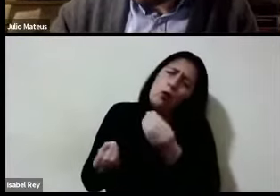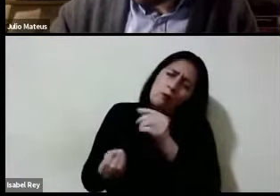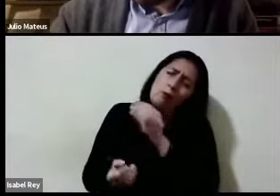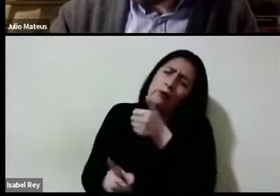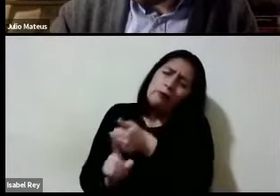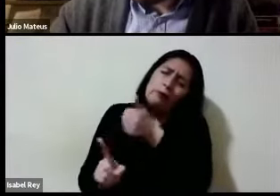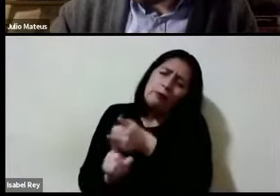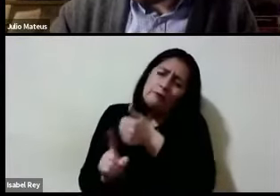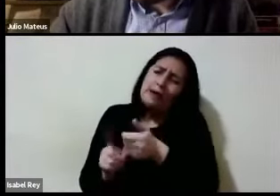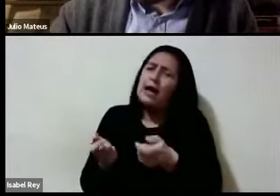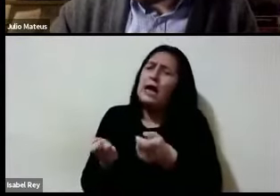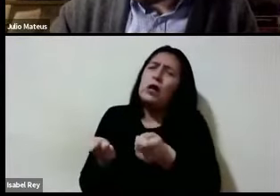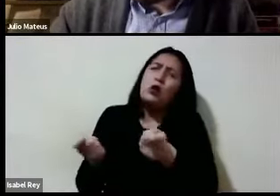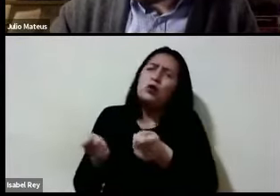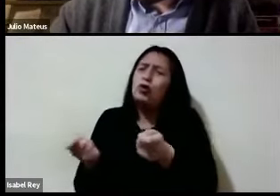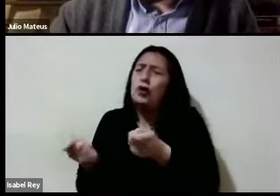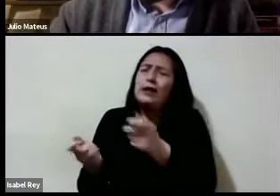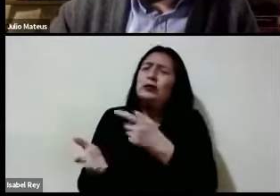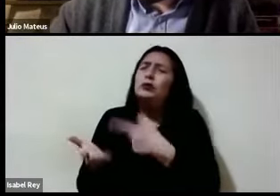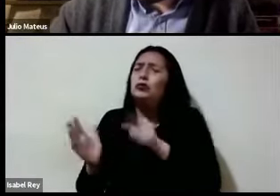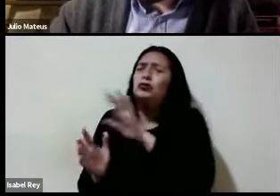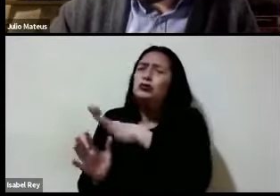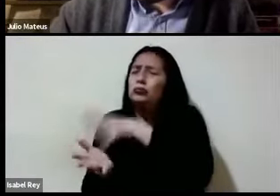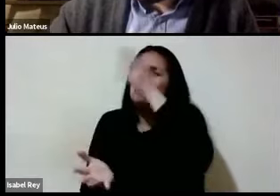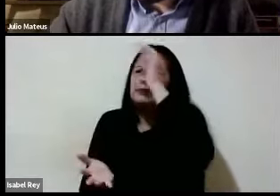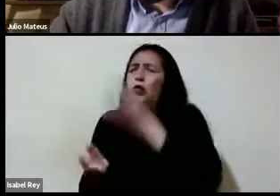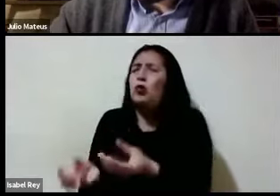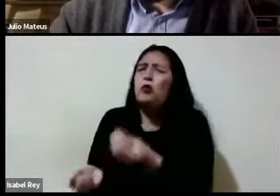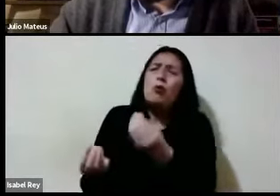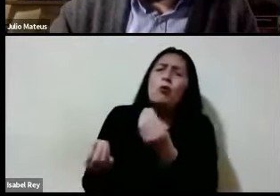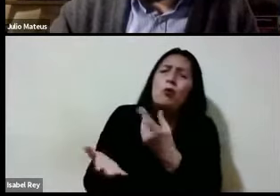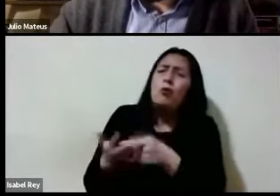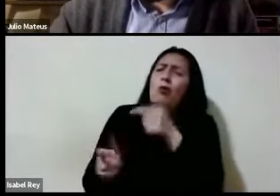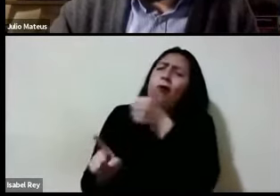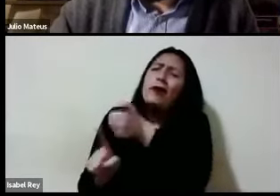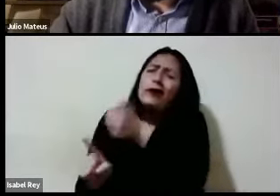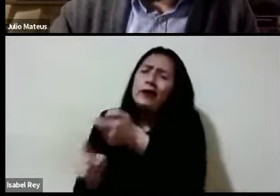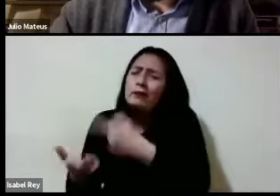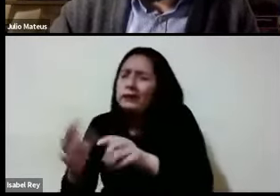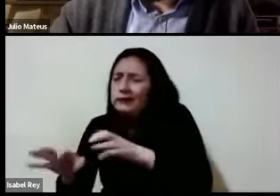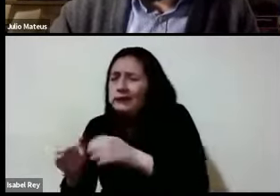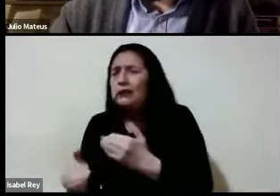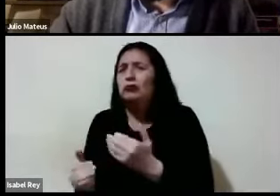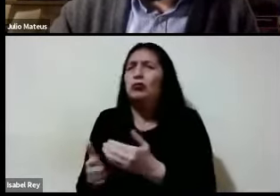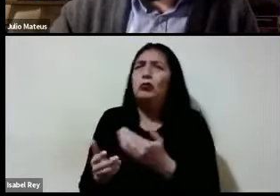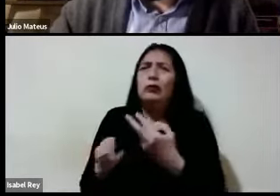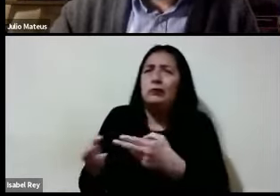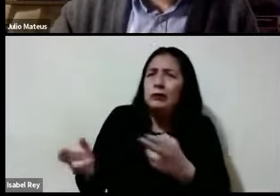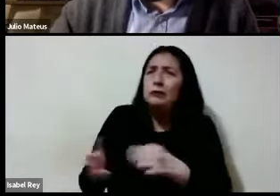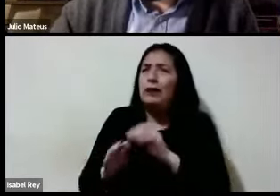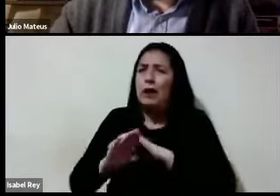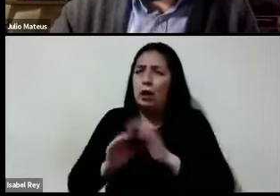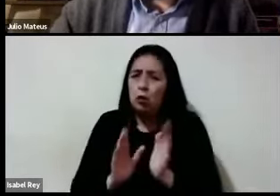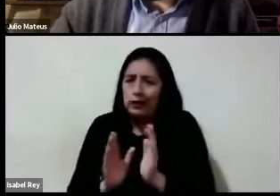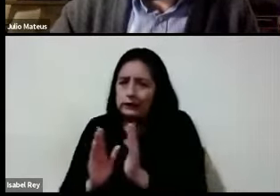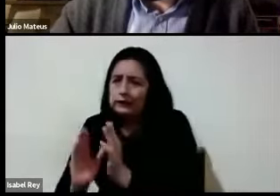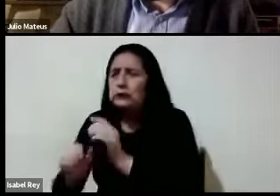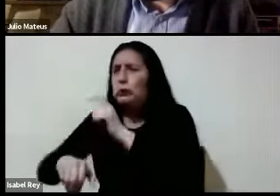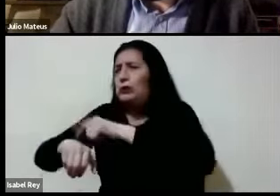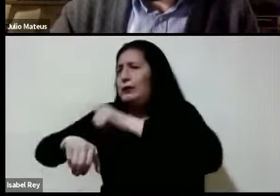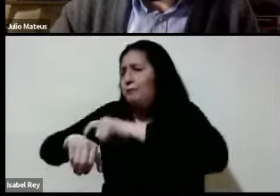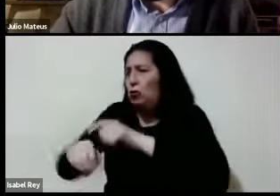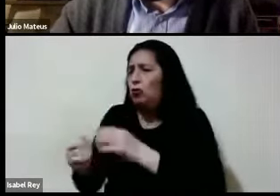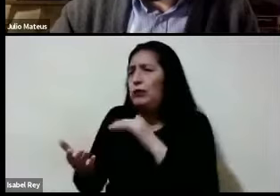aprendizaje, ¿no? Cómo él va construyendo una serie de herramientas que le permiten, por ejemplo, organizar su tiempo de estudios, por